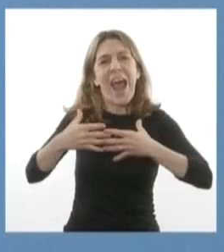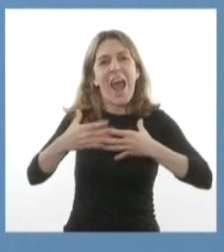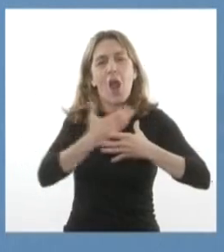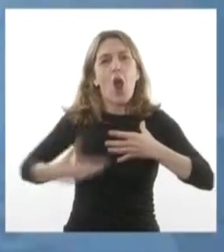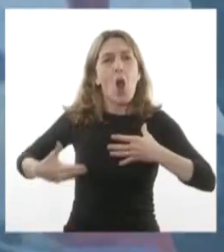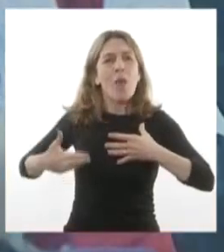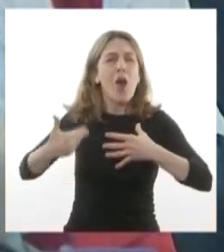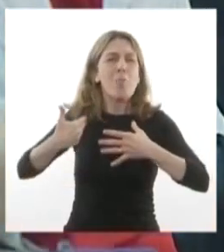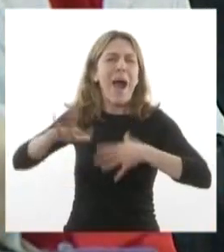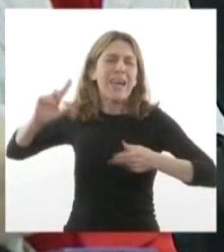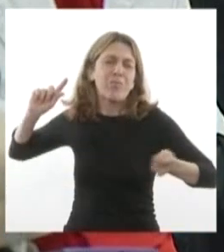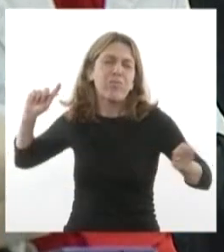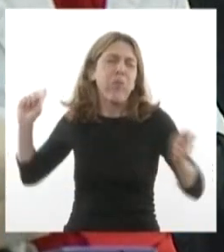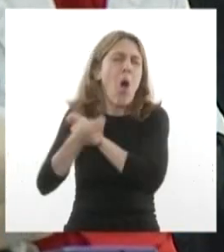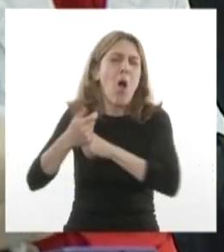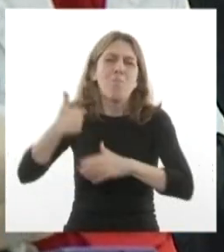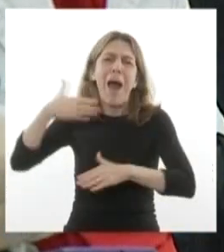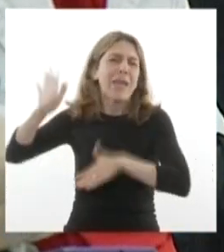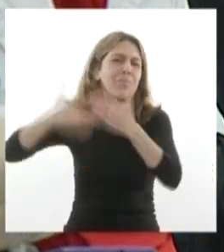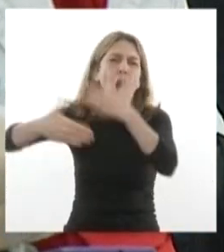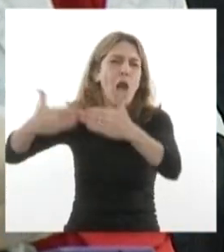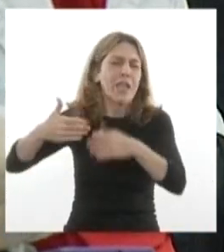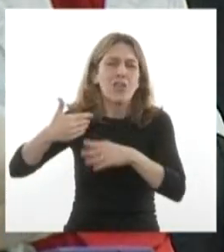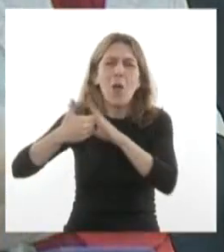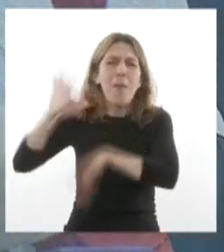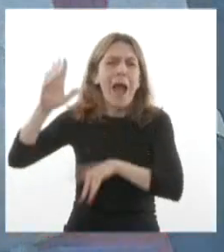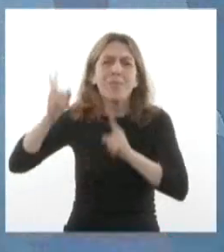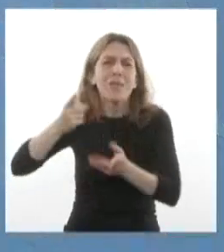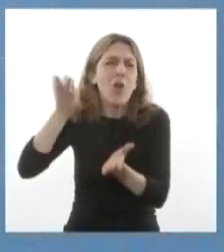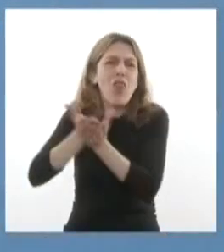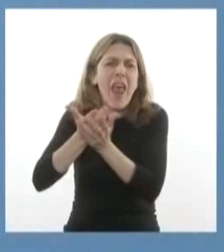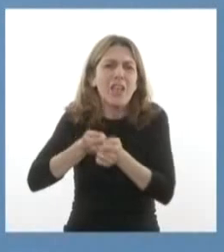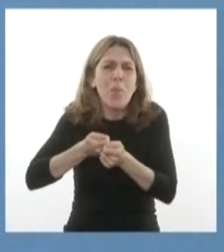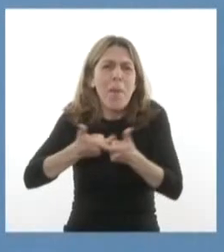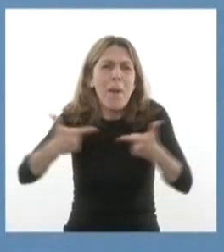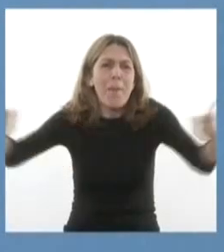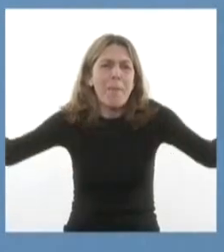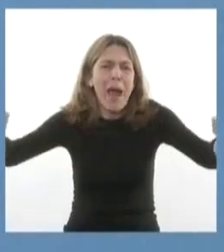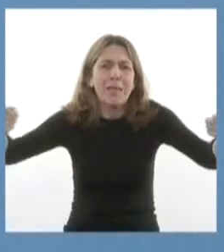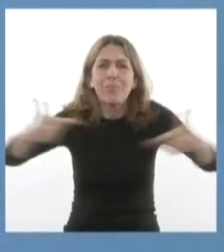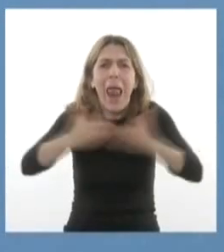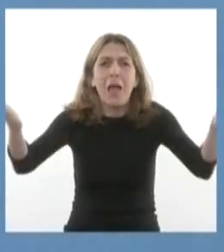más progresista que ha tenido la democracia a la hora de otorgar derechos, de ampliar derechos.